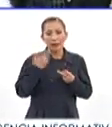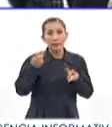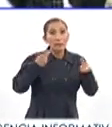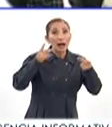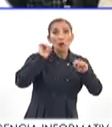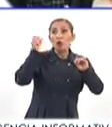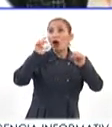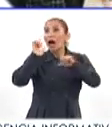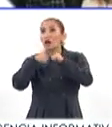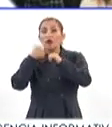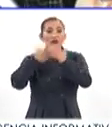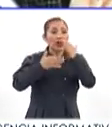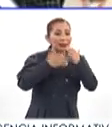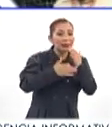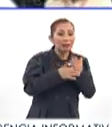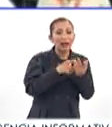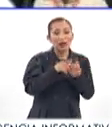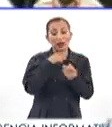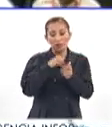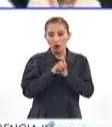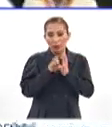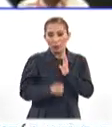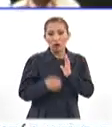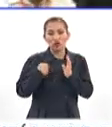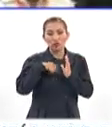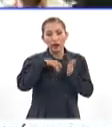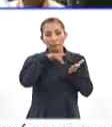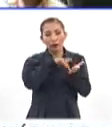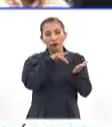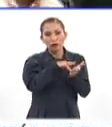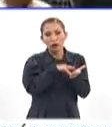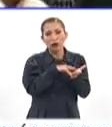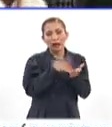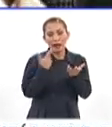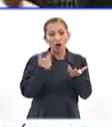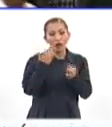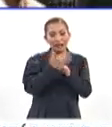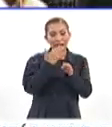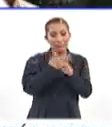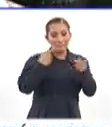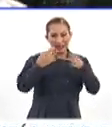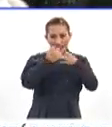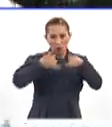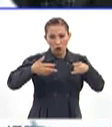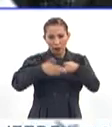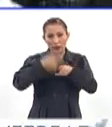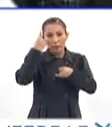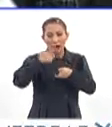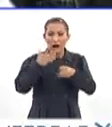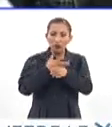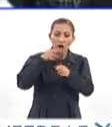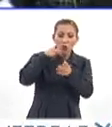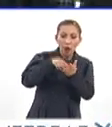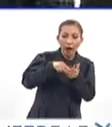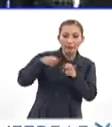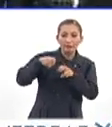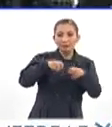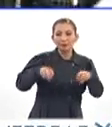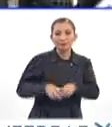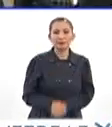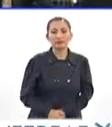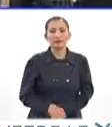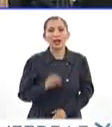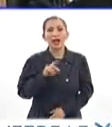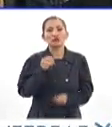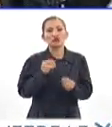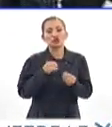logística, como mencionabas. En este caso vamos a apoyar sobre todo en la ceremonia, digamos para coordinar lugares. Muy bien,